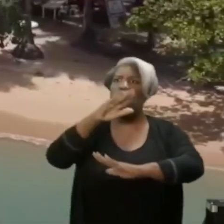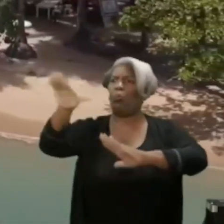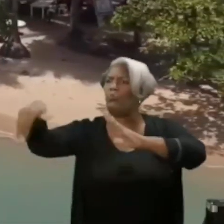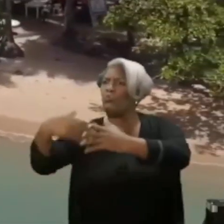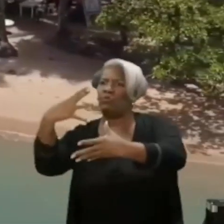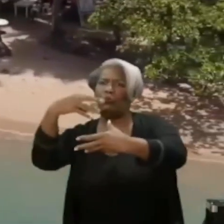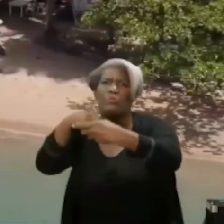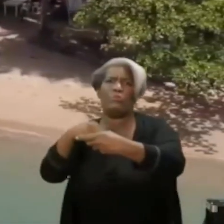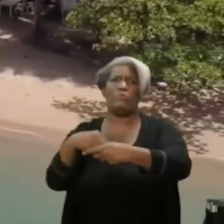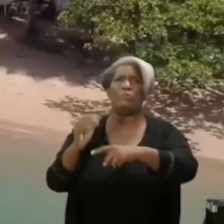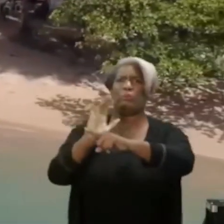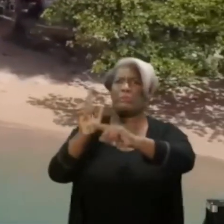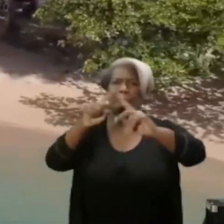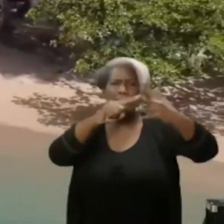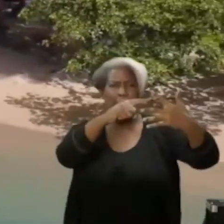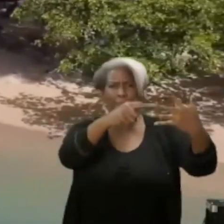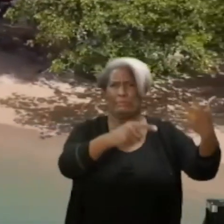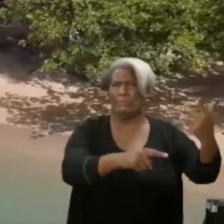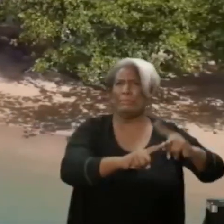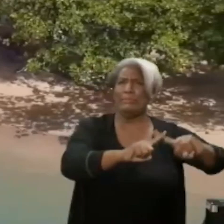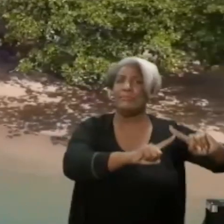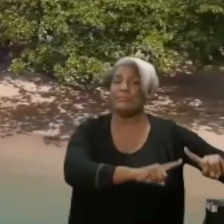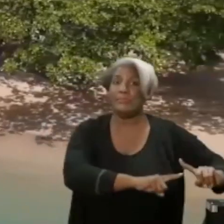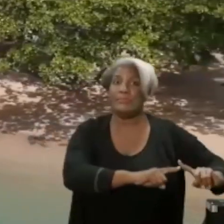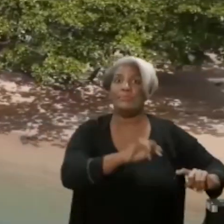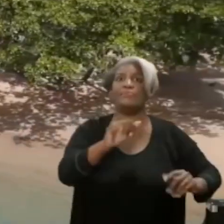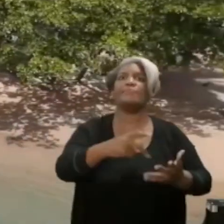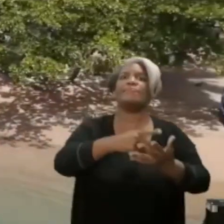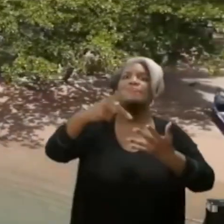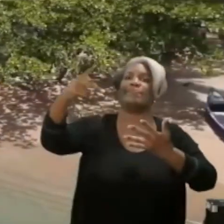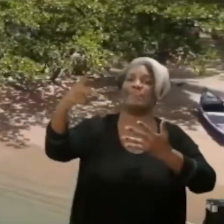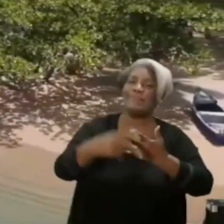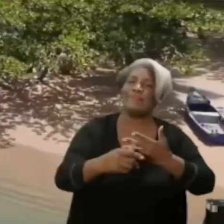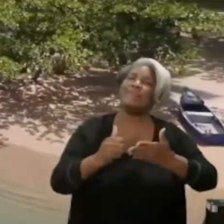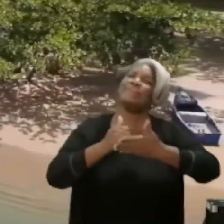cine. Este proyecto ayudará a relanzar el